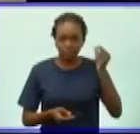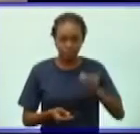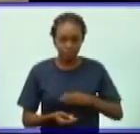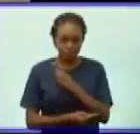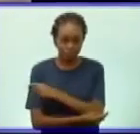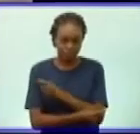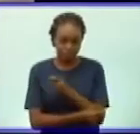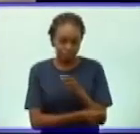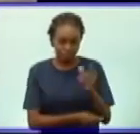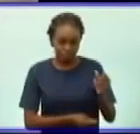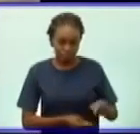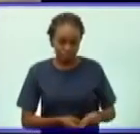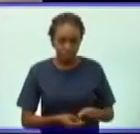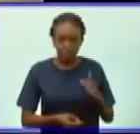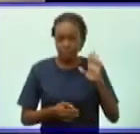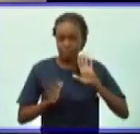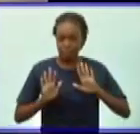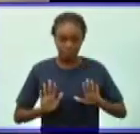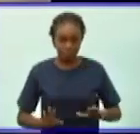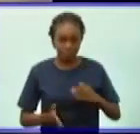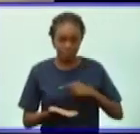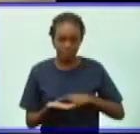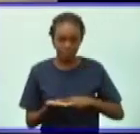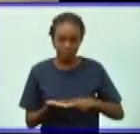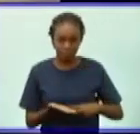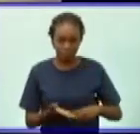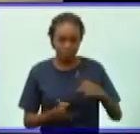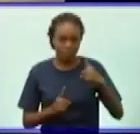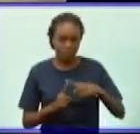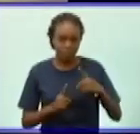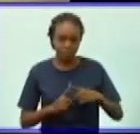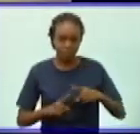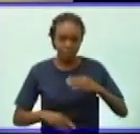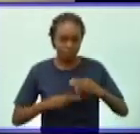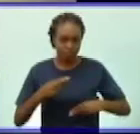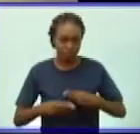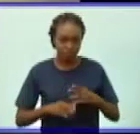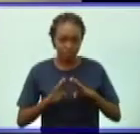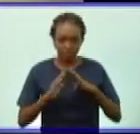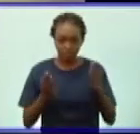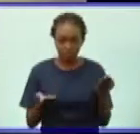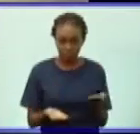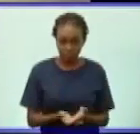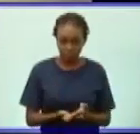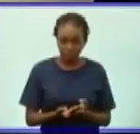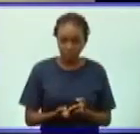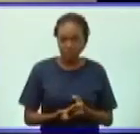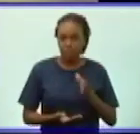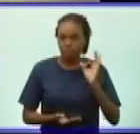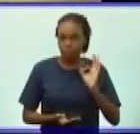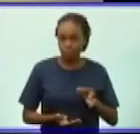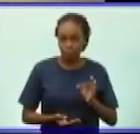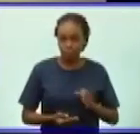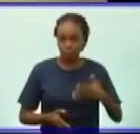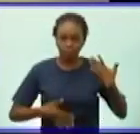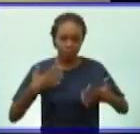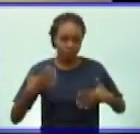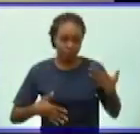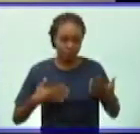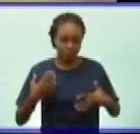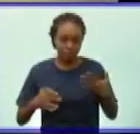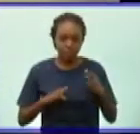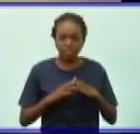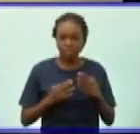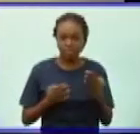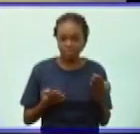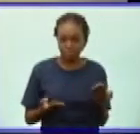esta semana hayan podido resolver las tareas dejadas en el encuentro anterior, así como las actividades experimentales